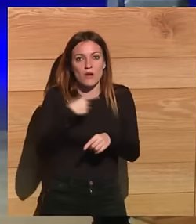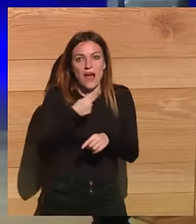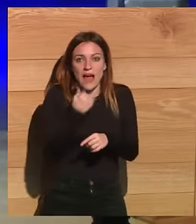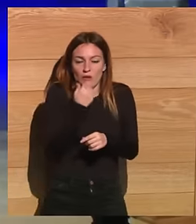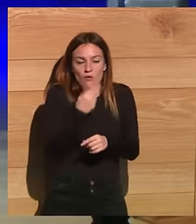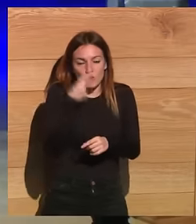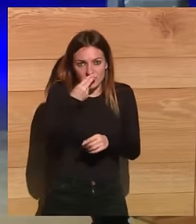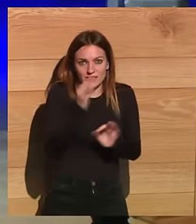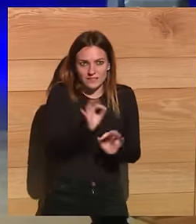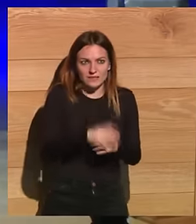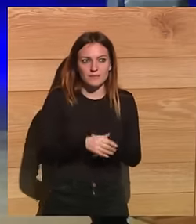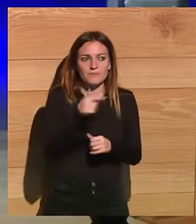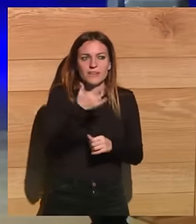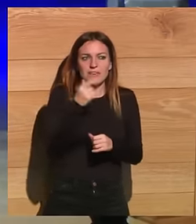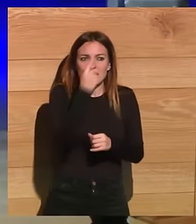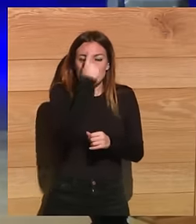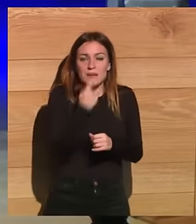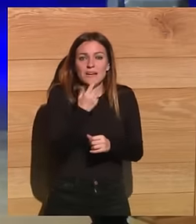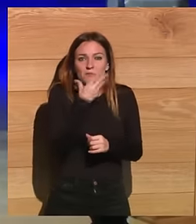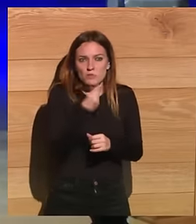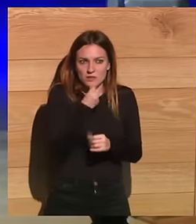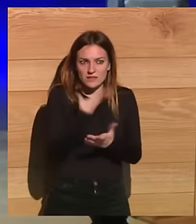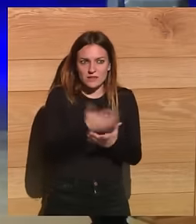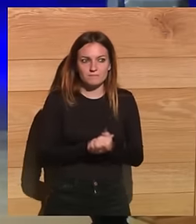bonita. Esto se llama el efecto UPS.